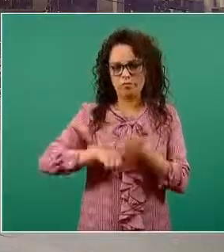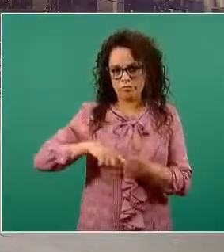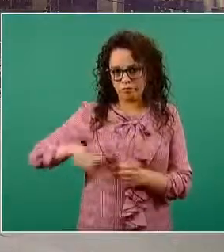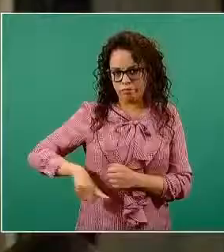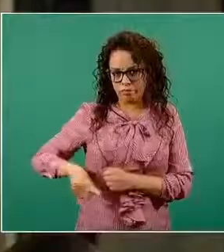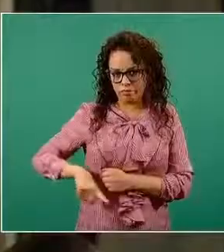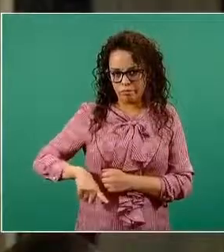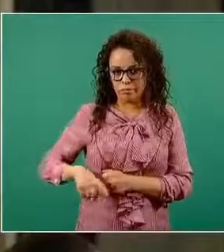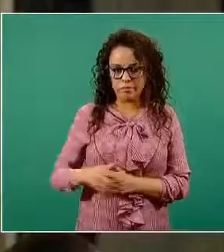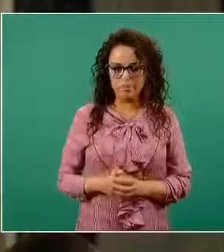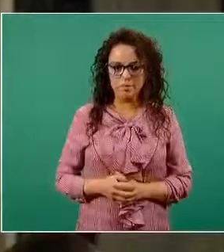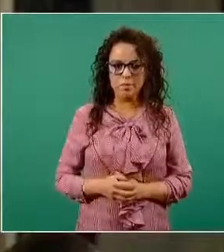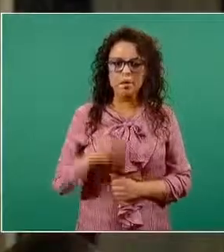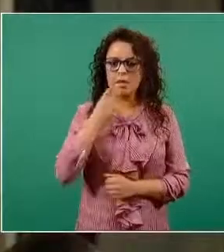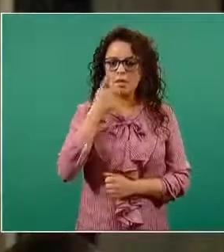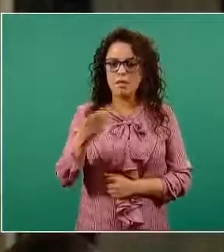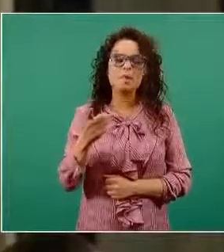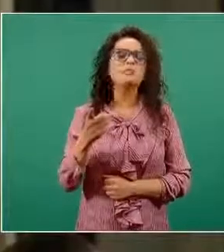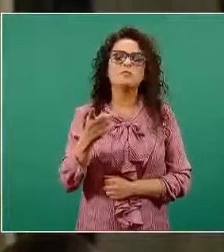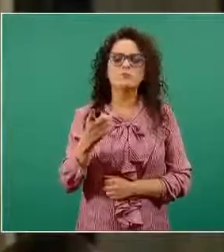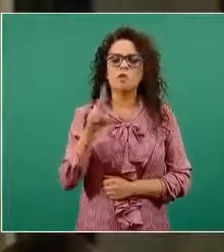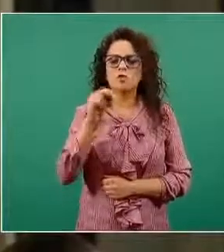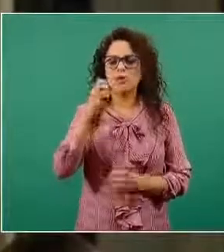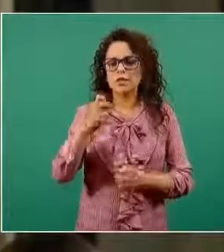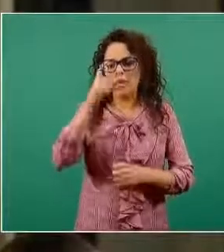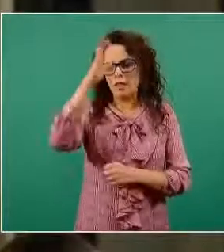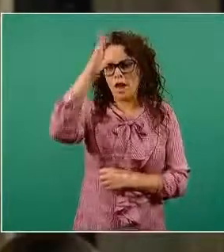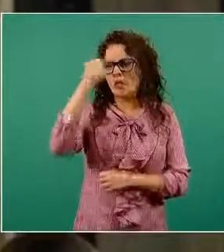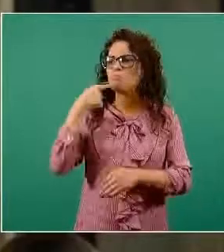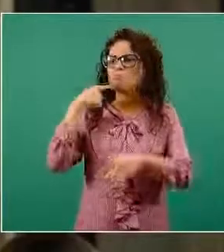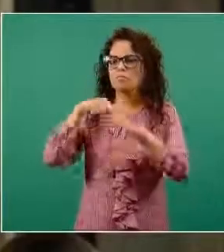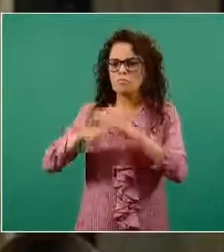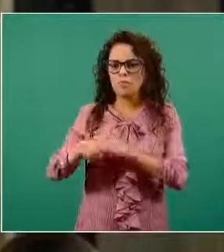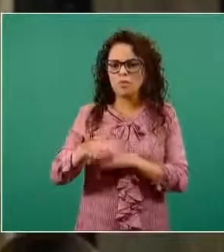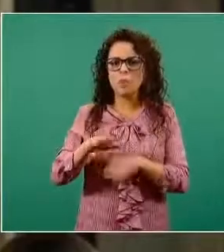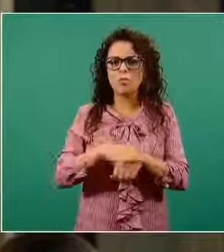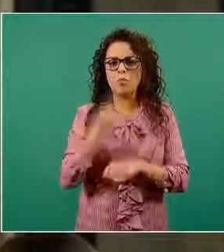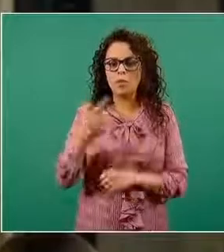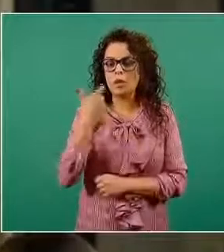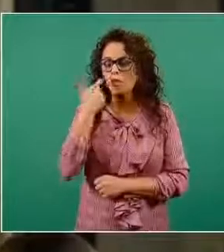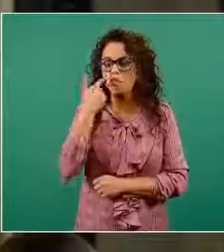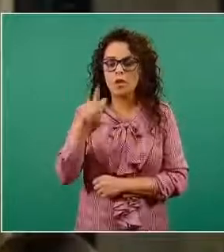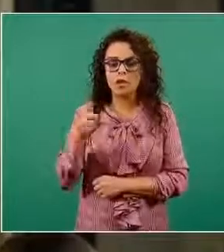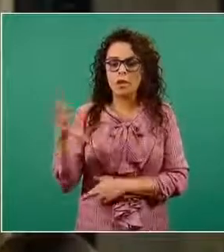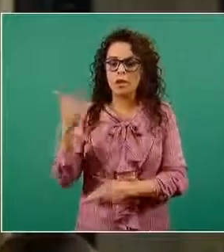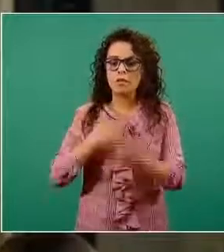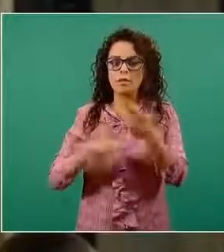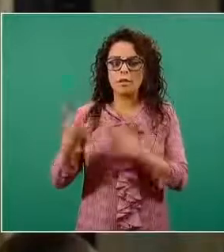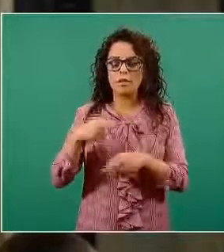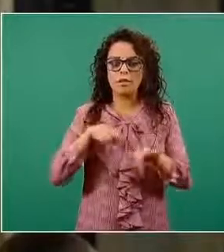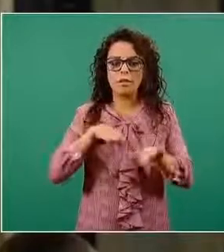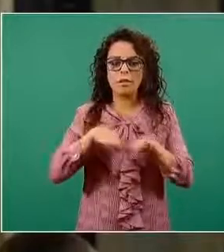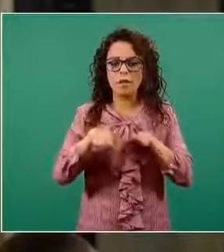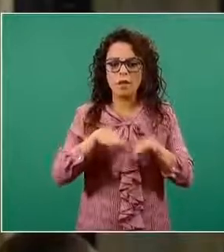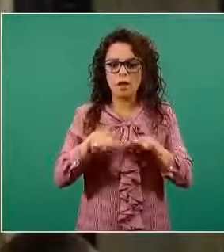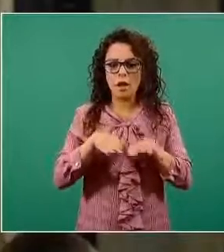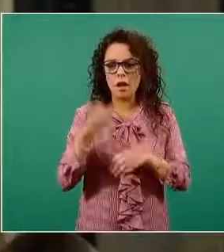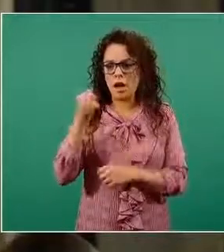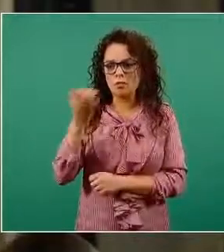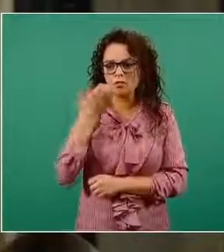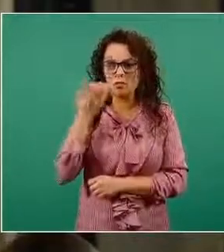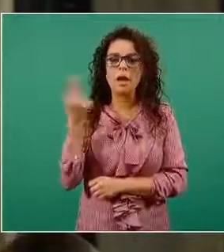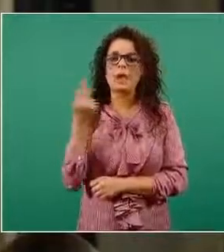Federación, manifestó una queja en términos de que ellos se negaban a regresar a sus actividades cotidianas en tanto no fueran